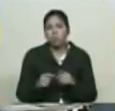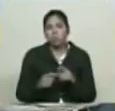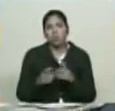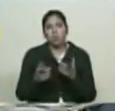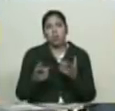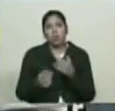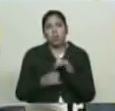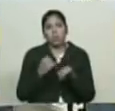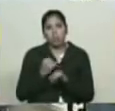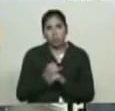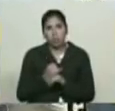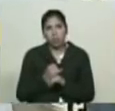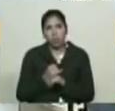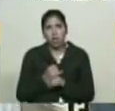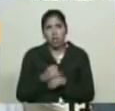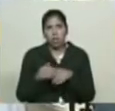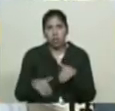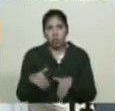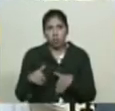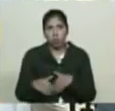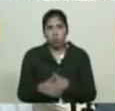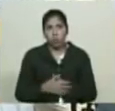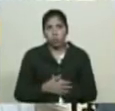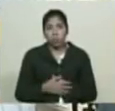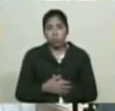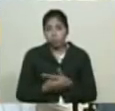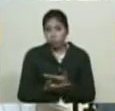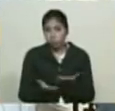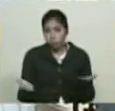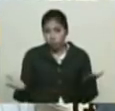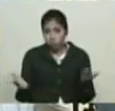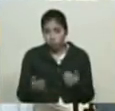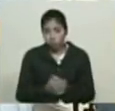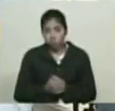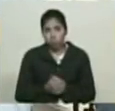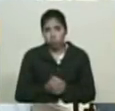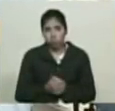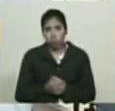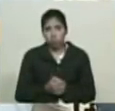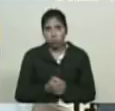todos los candidatos. Allí están los electores,